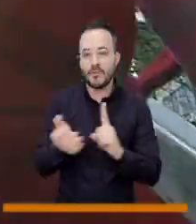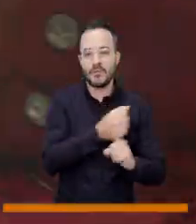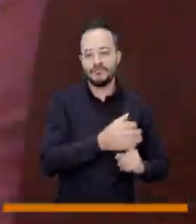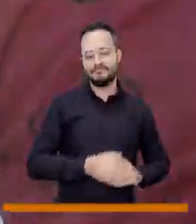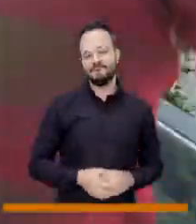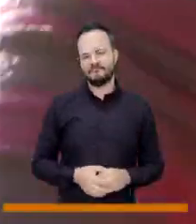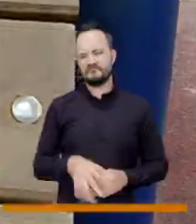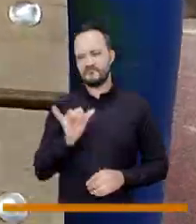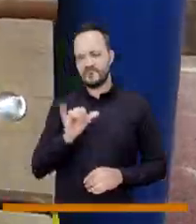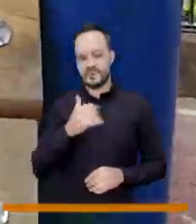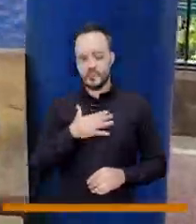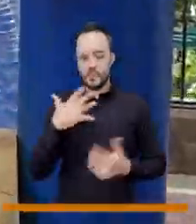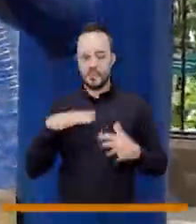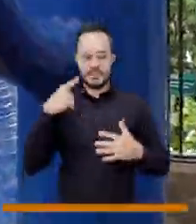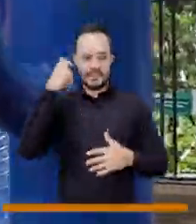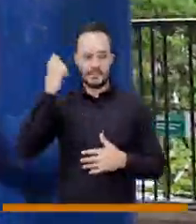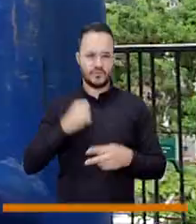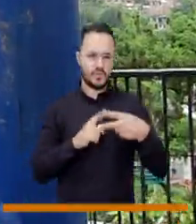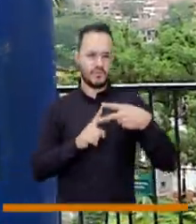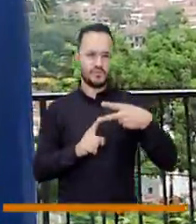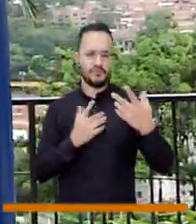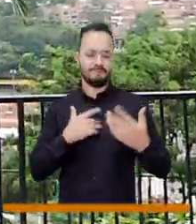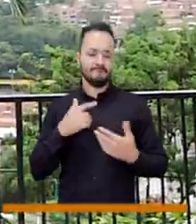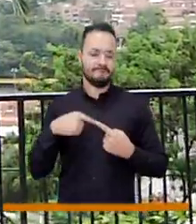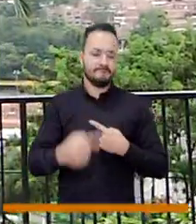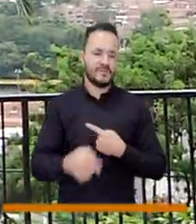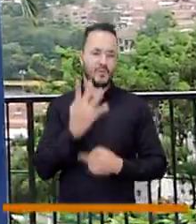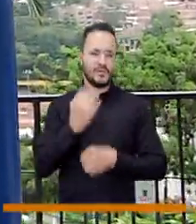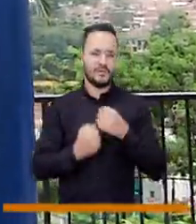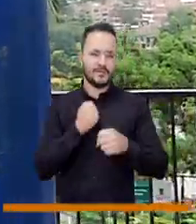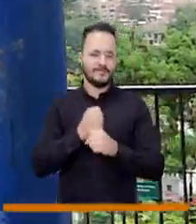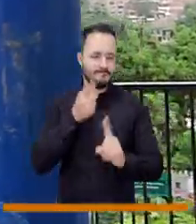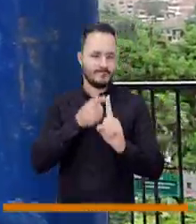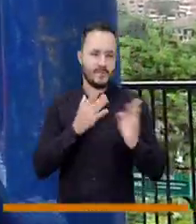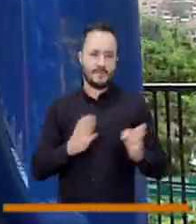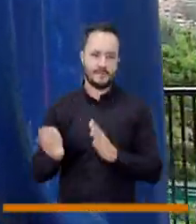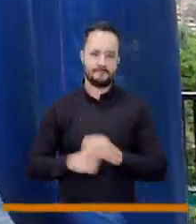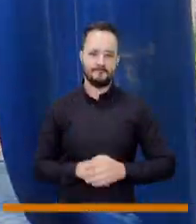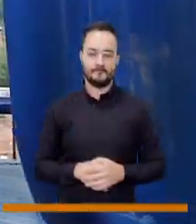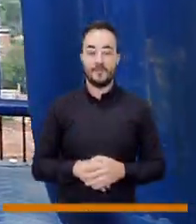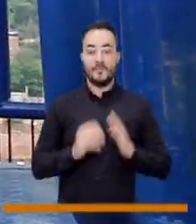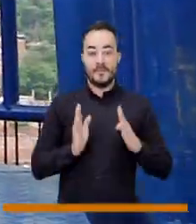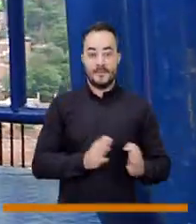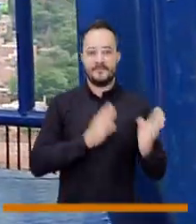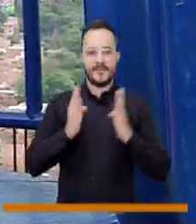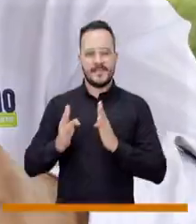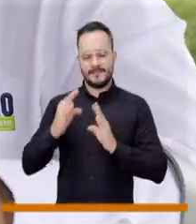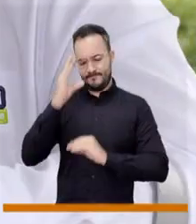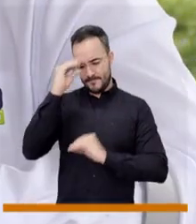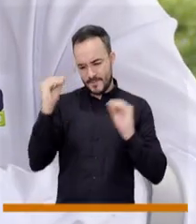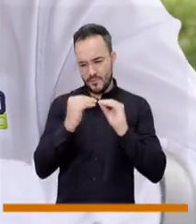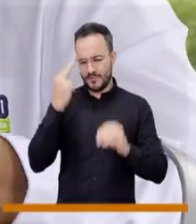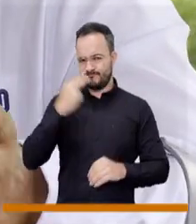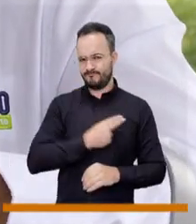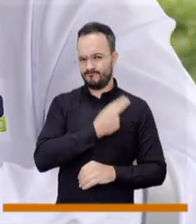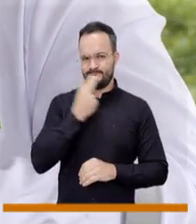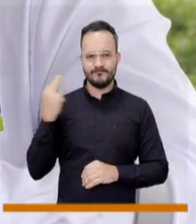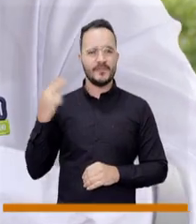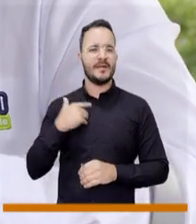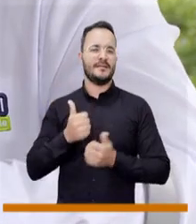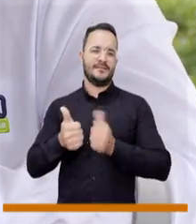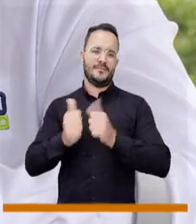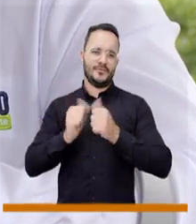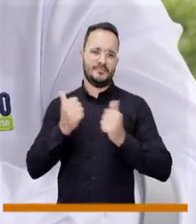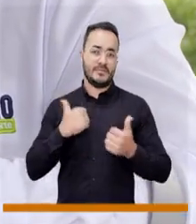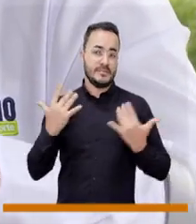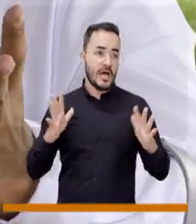2 retos hacen parte de lo que queremos hacer en el próximo cuatrenio. Y pues un gran pacto por el deporte, lo he mencionado en